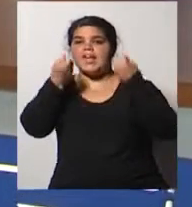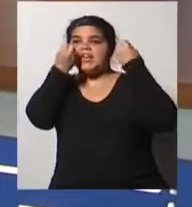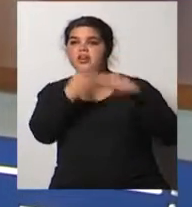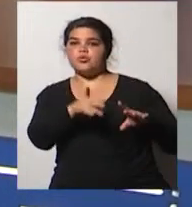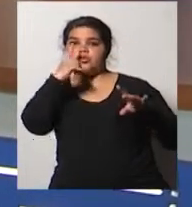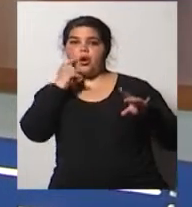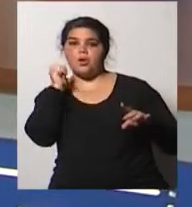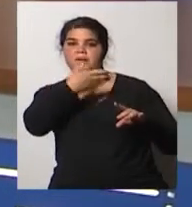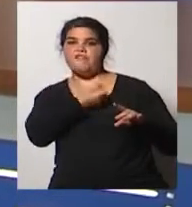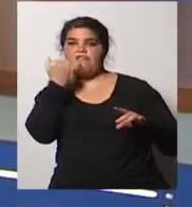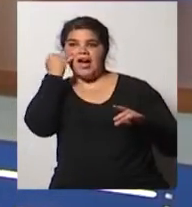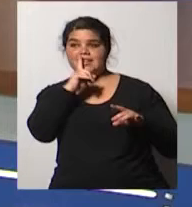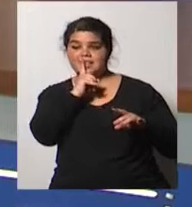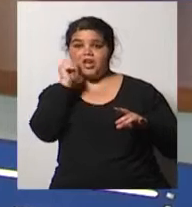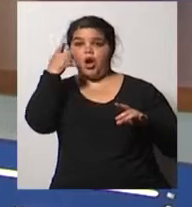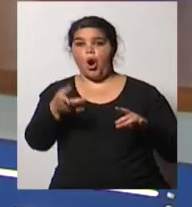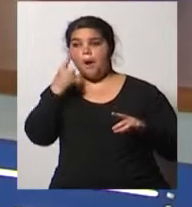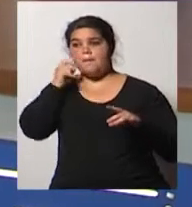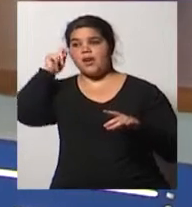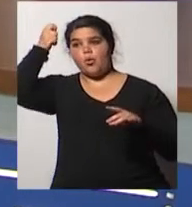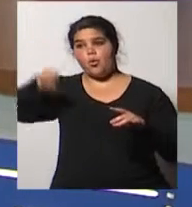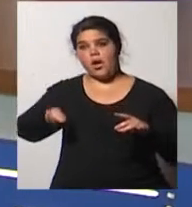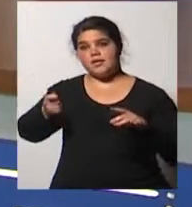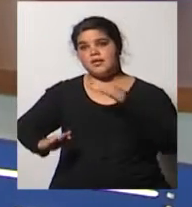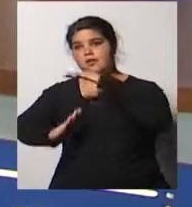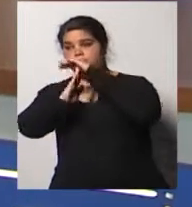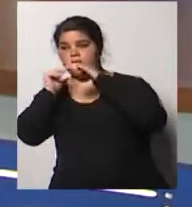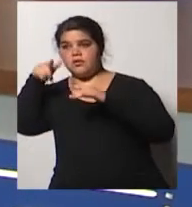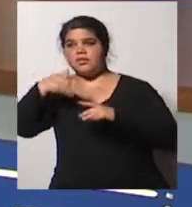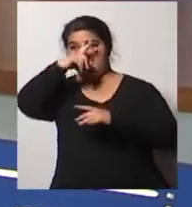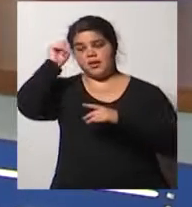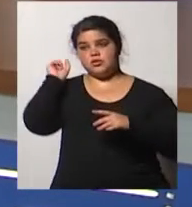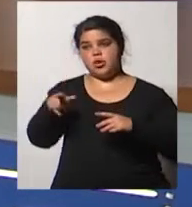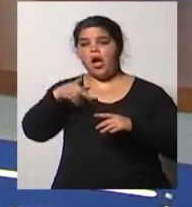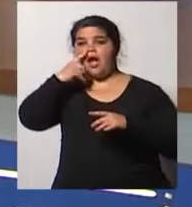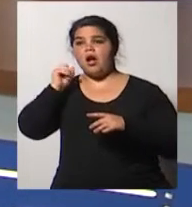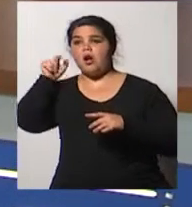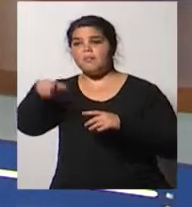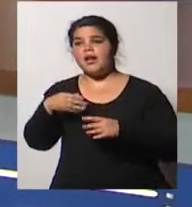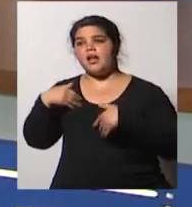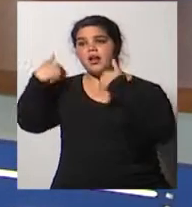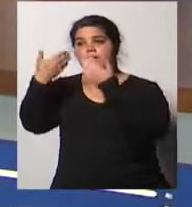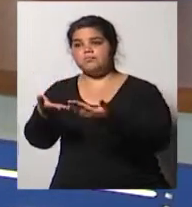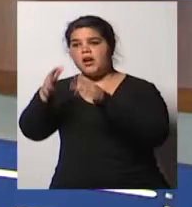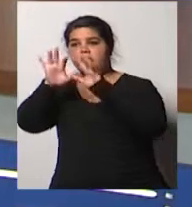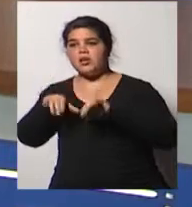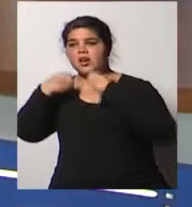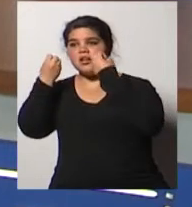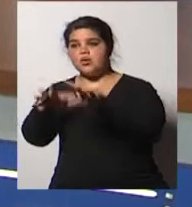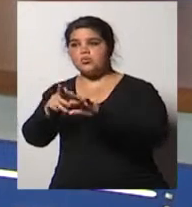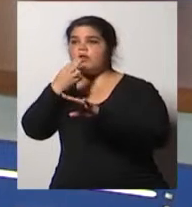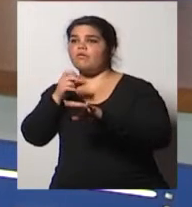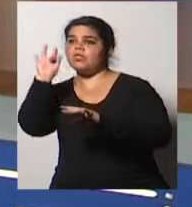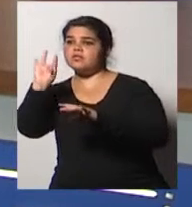de Carlos Fait, ministro de la Corte Suprema de Justicia de la Nación. Va a presentar su dimisión a partir del 11 de diciembre